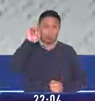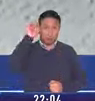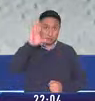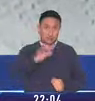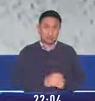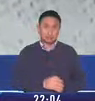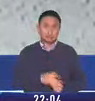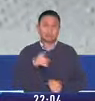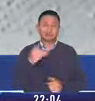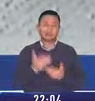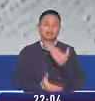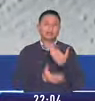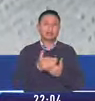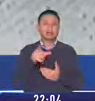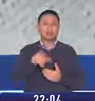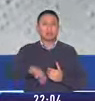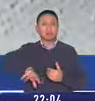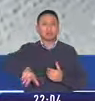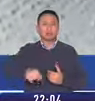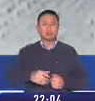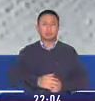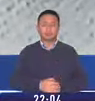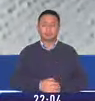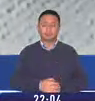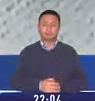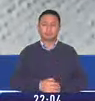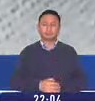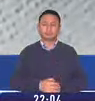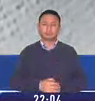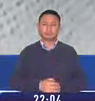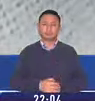son blanco perfecto de los ladrones.